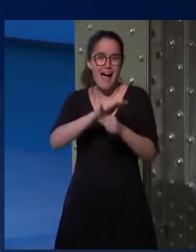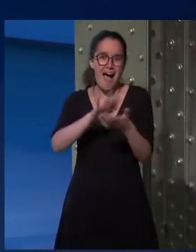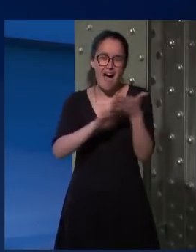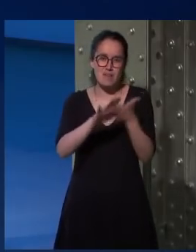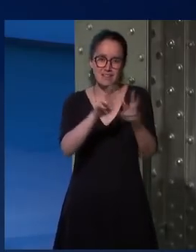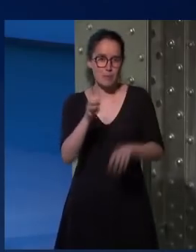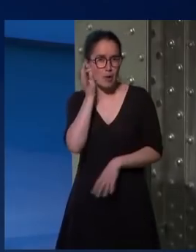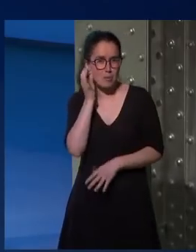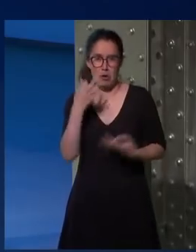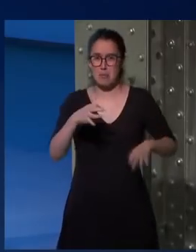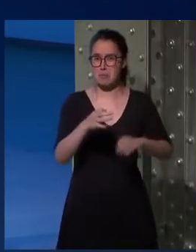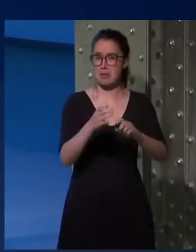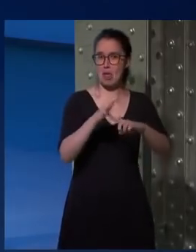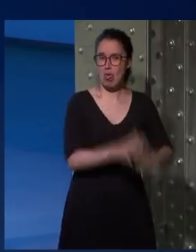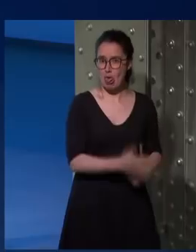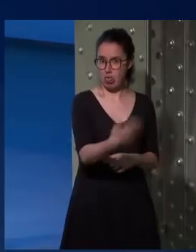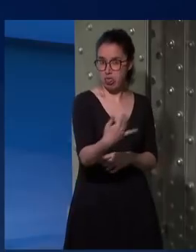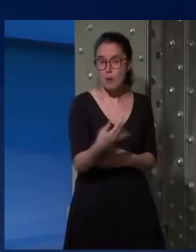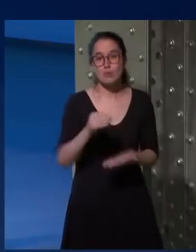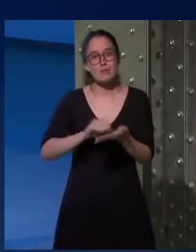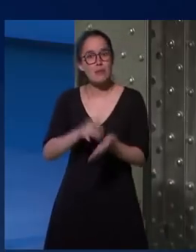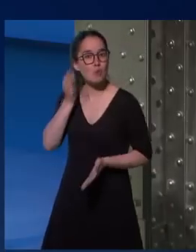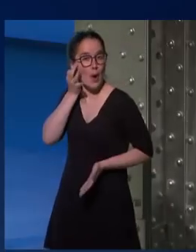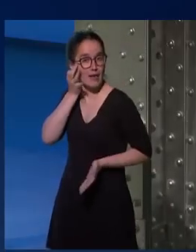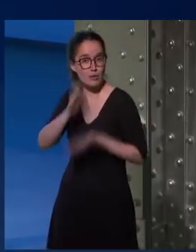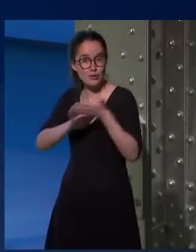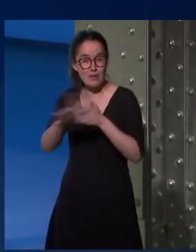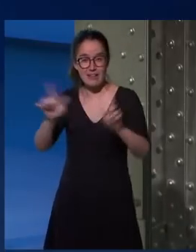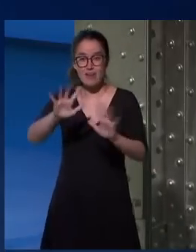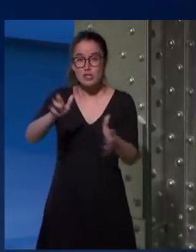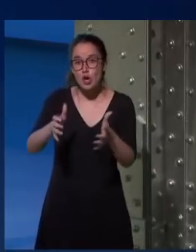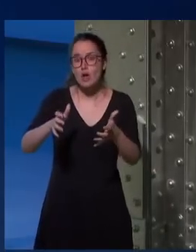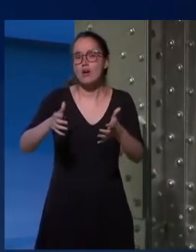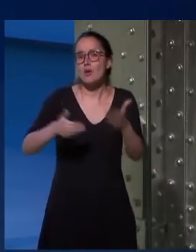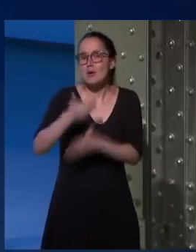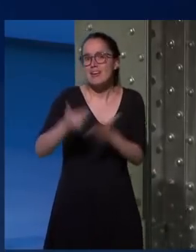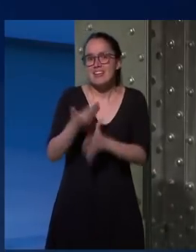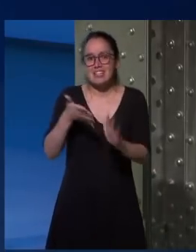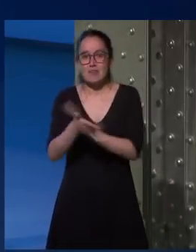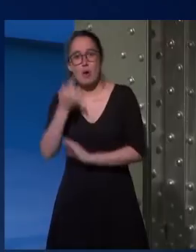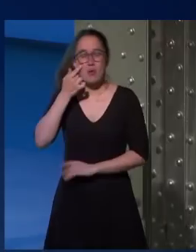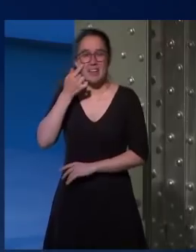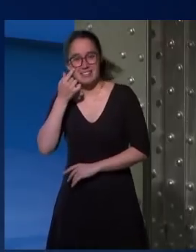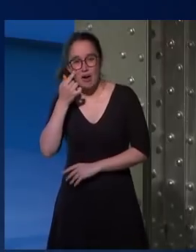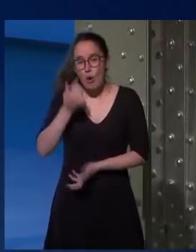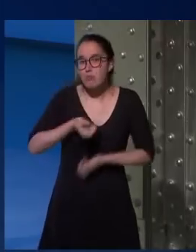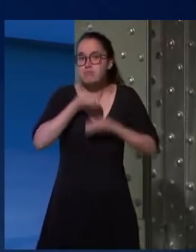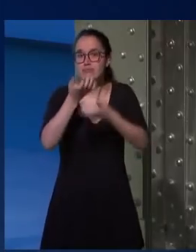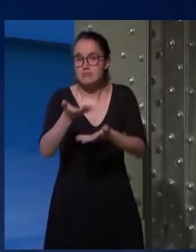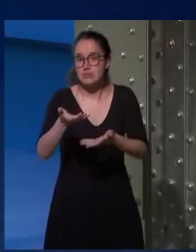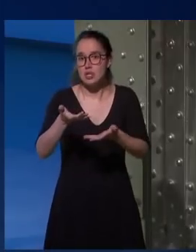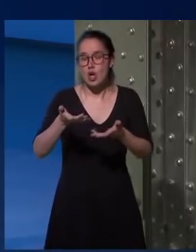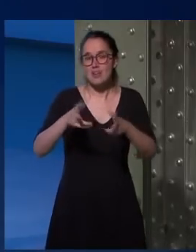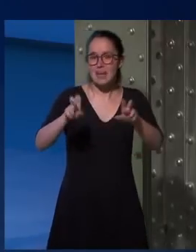que están infrarrepresentadas y que muchas veces estas mujeres cuando aparecen en los medios es como testigos, testimonios de